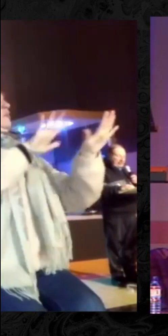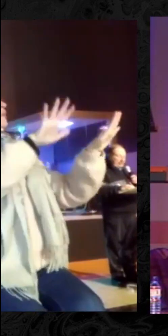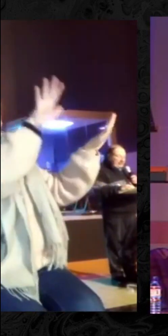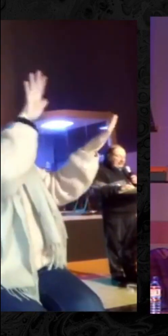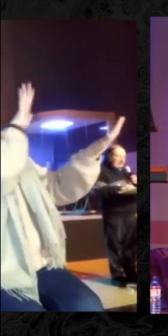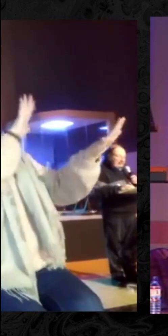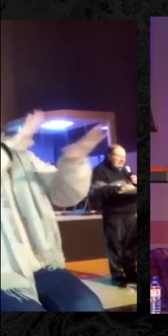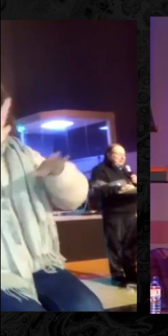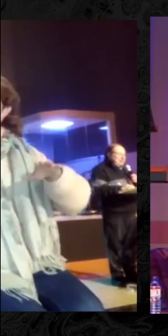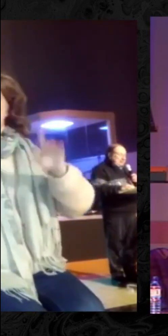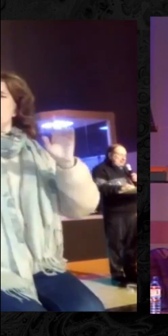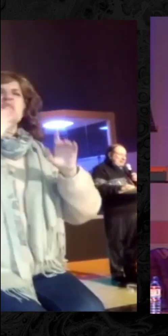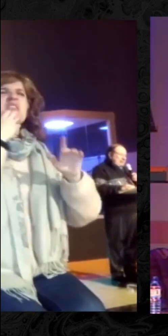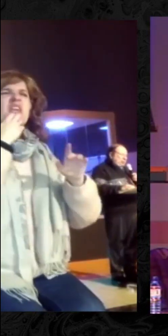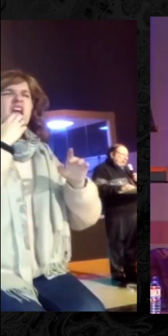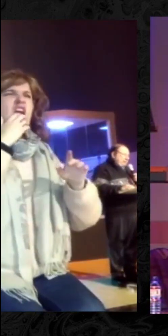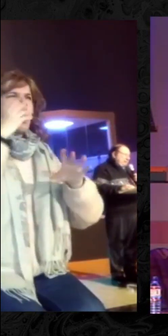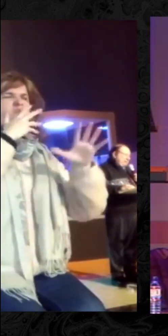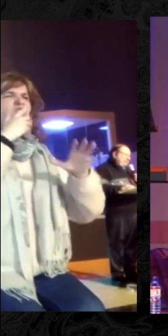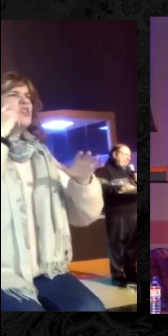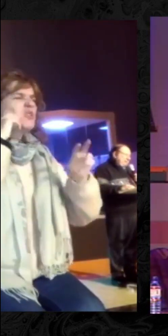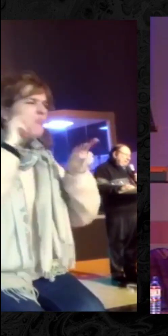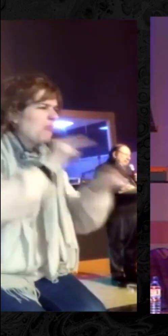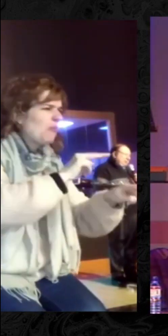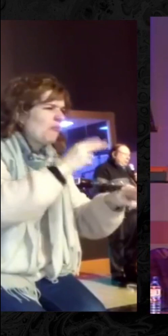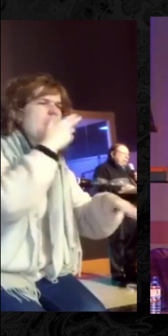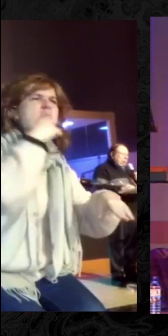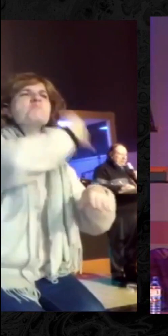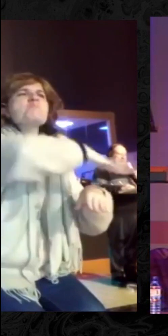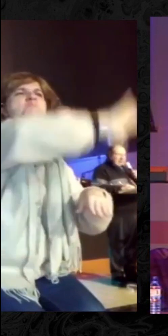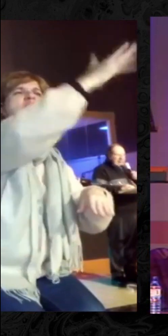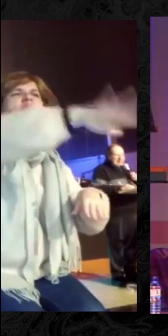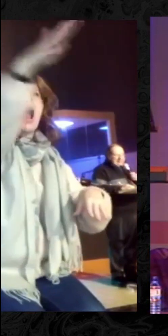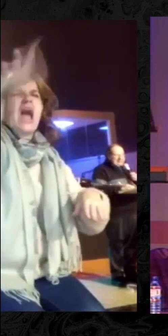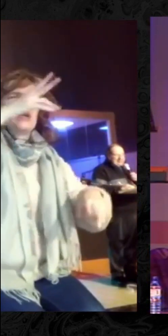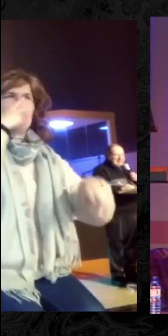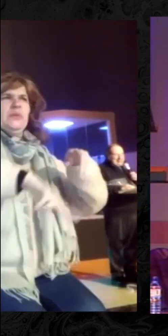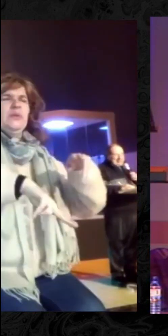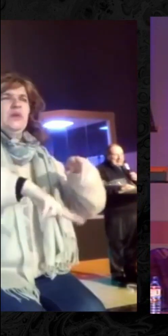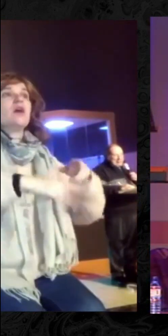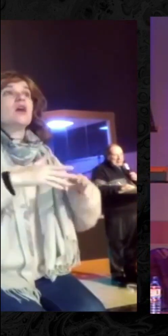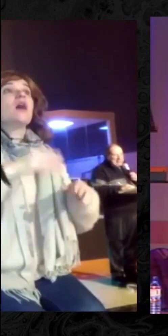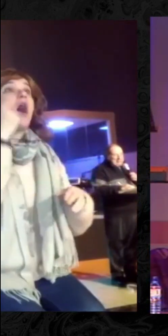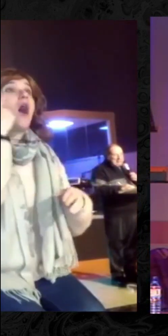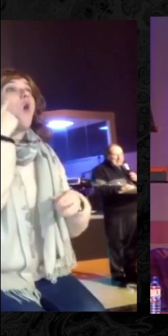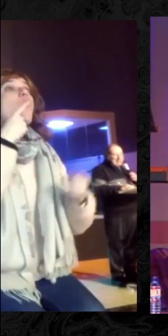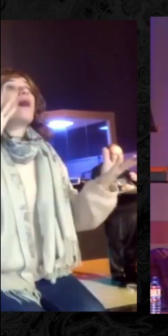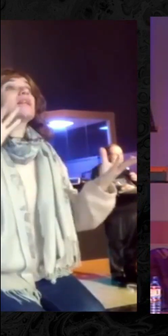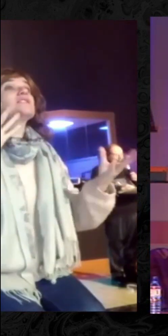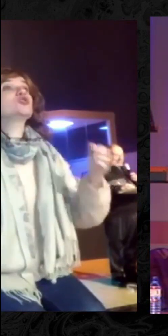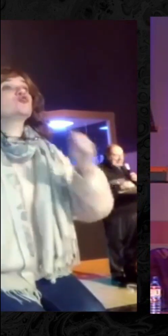bravío del mar y de las olas Cuántos tsunamis ha habido en esta época